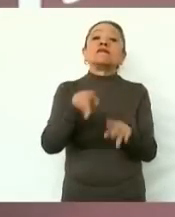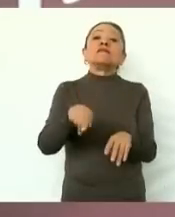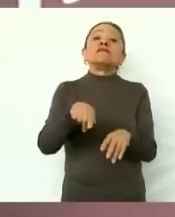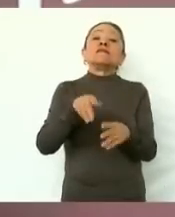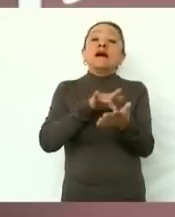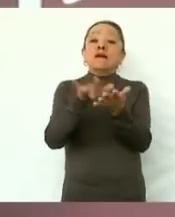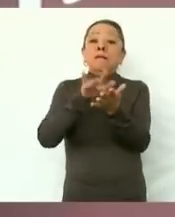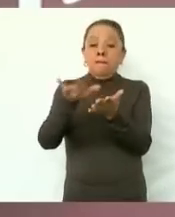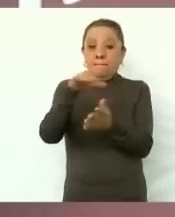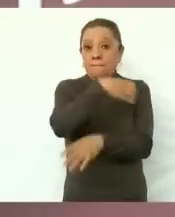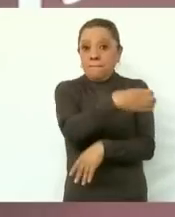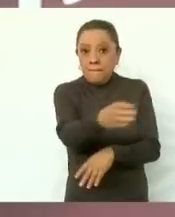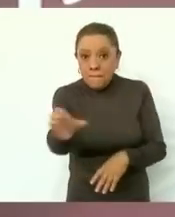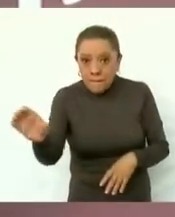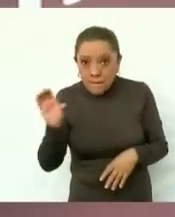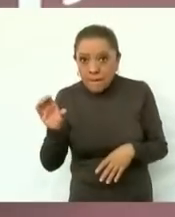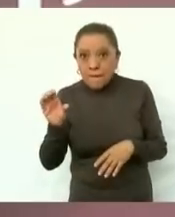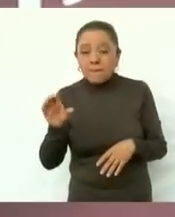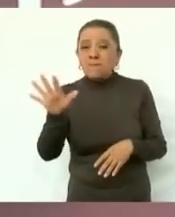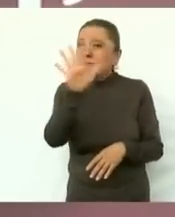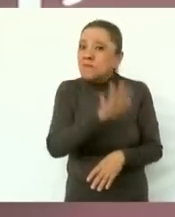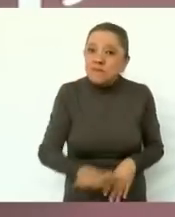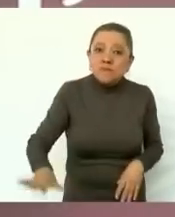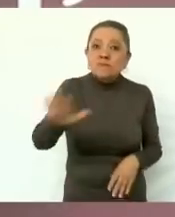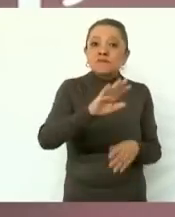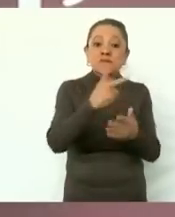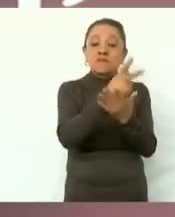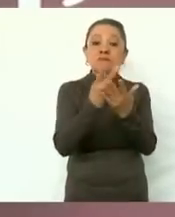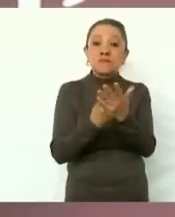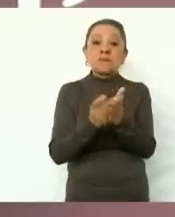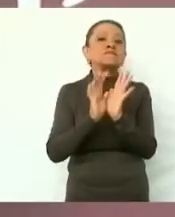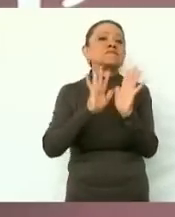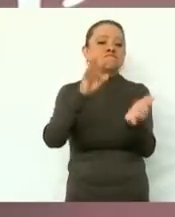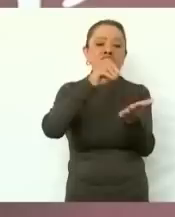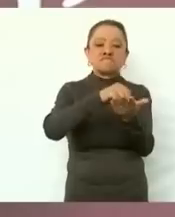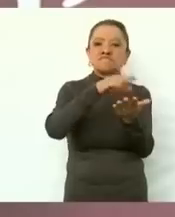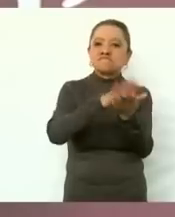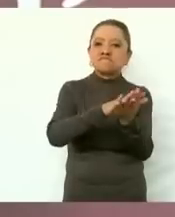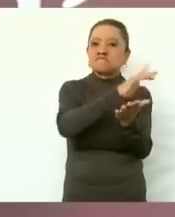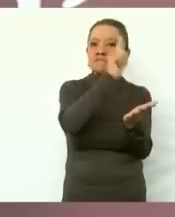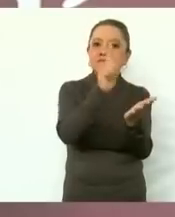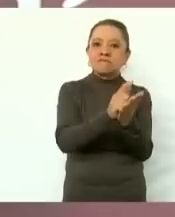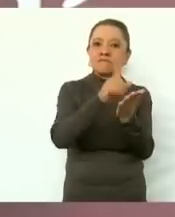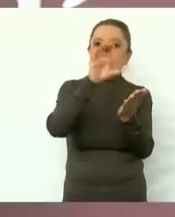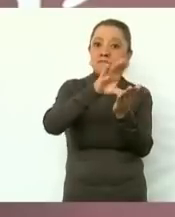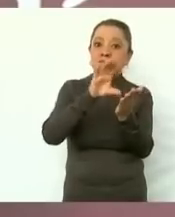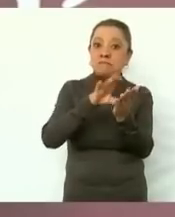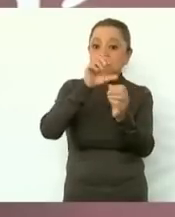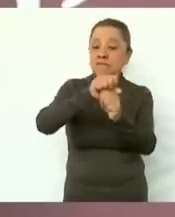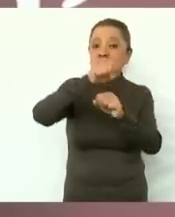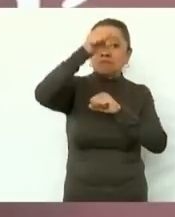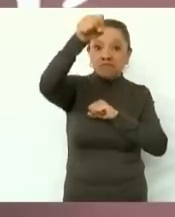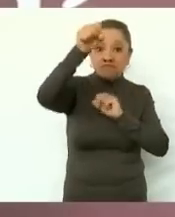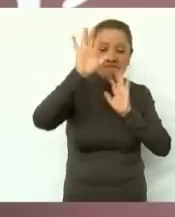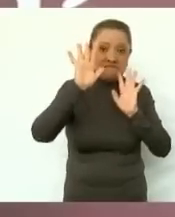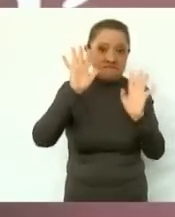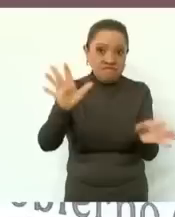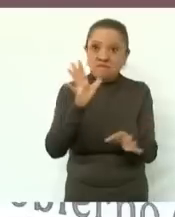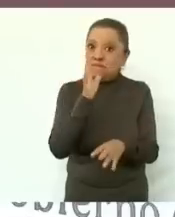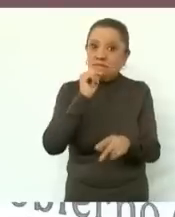bienestar, todos los programas que había ya son derechos establecidos en la Constitución.